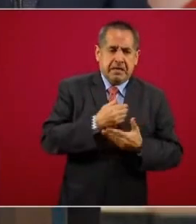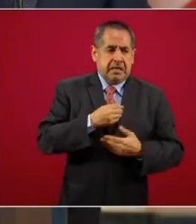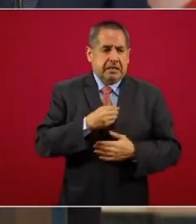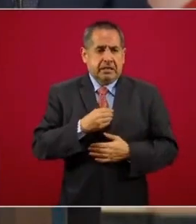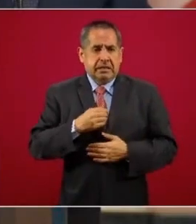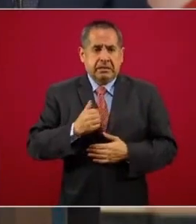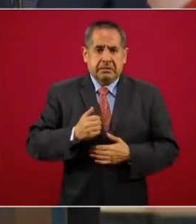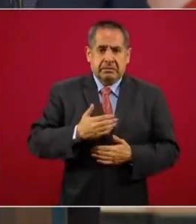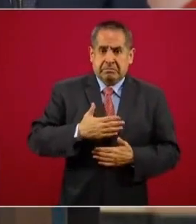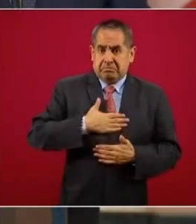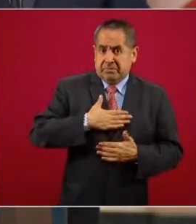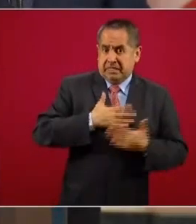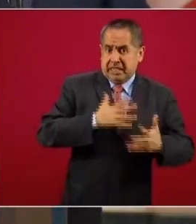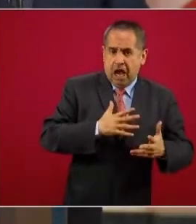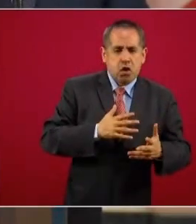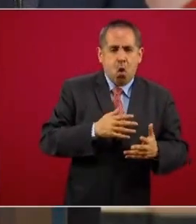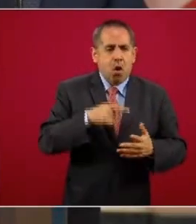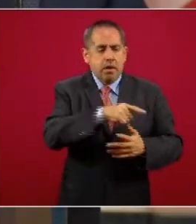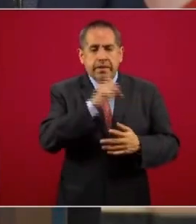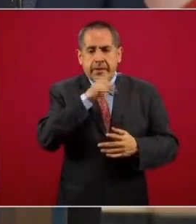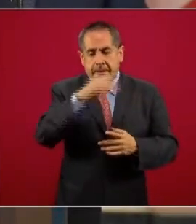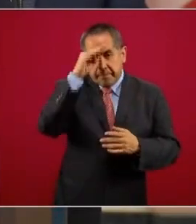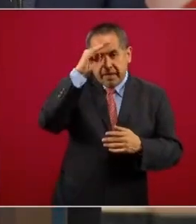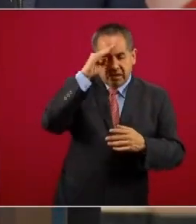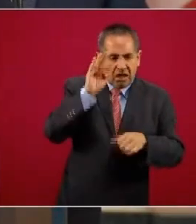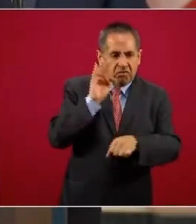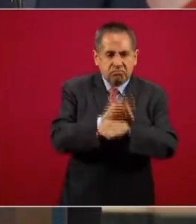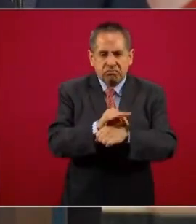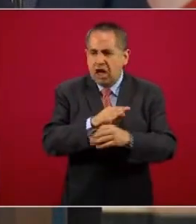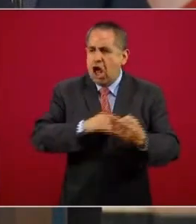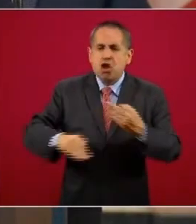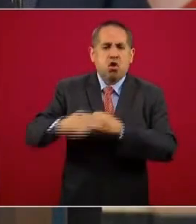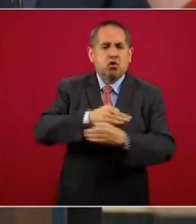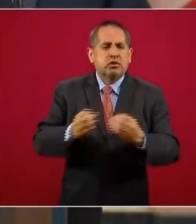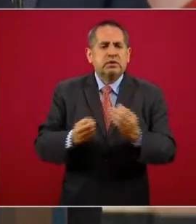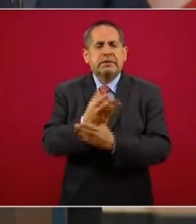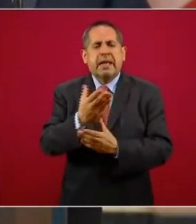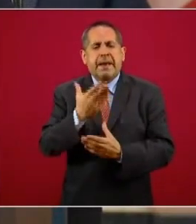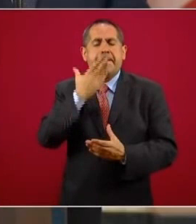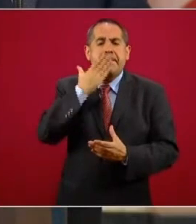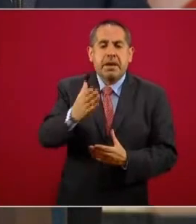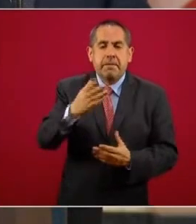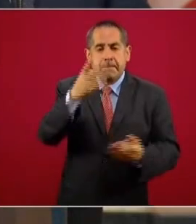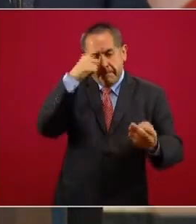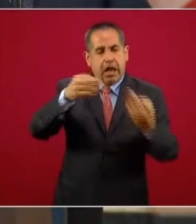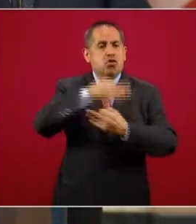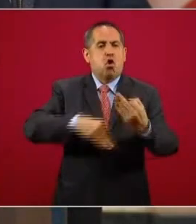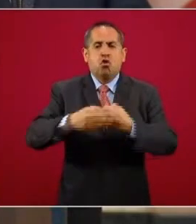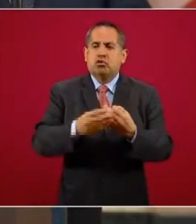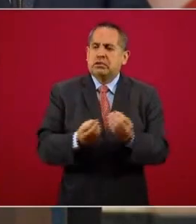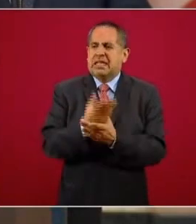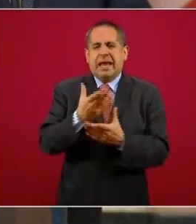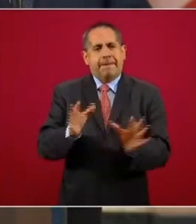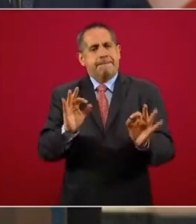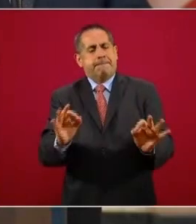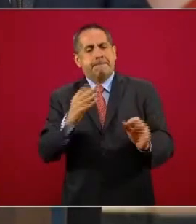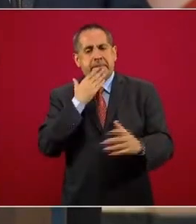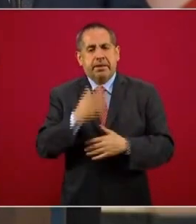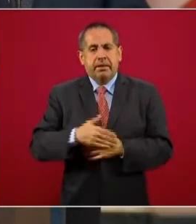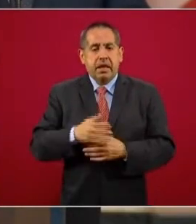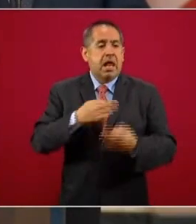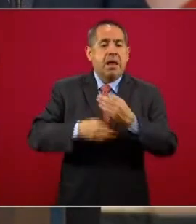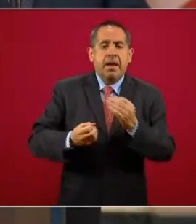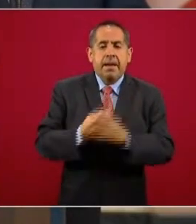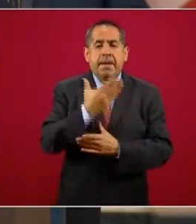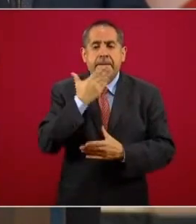también en que nos vaya bien a todos le